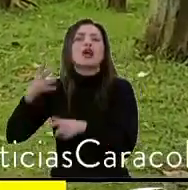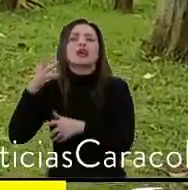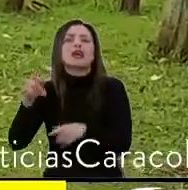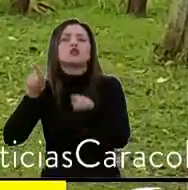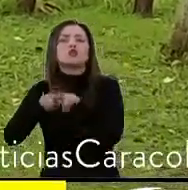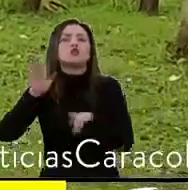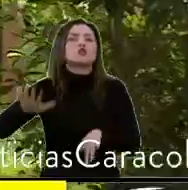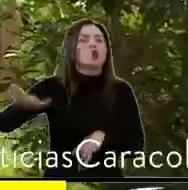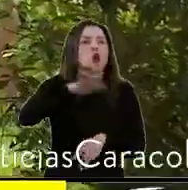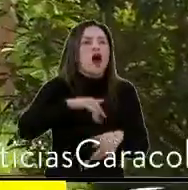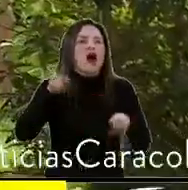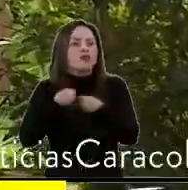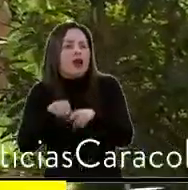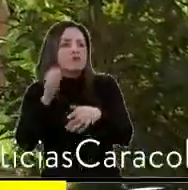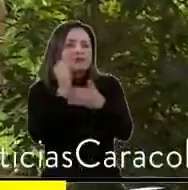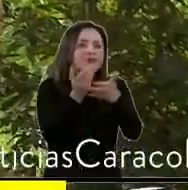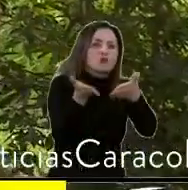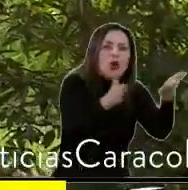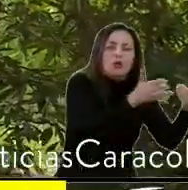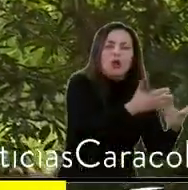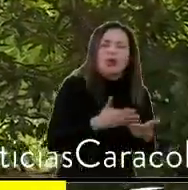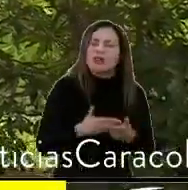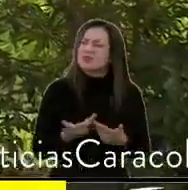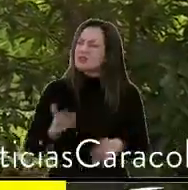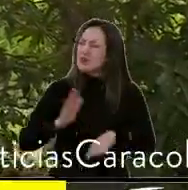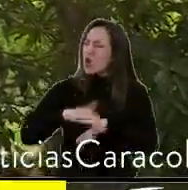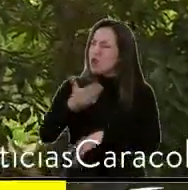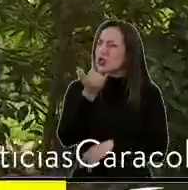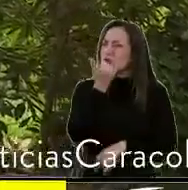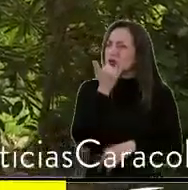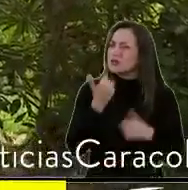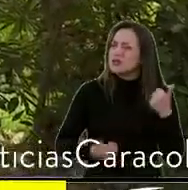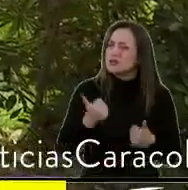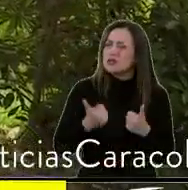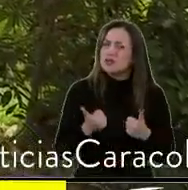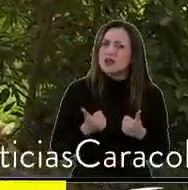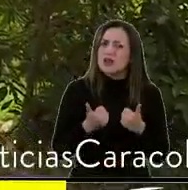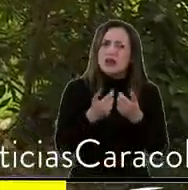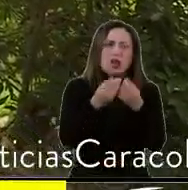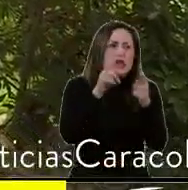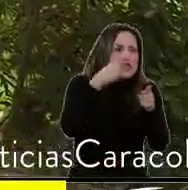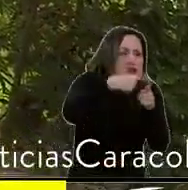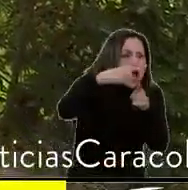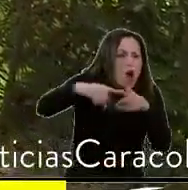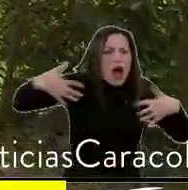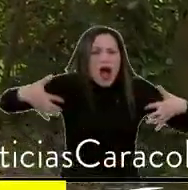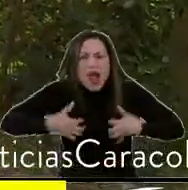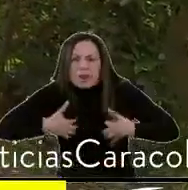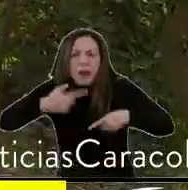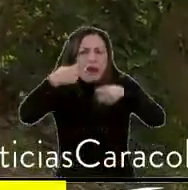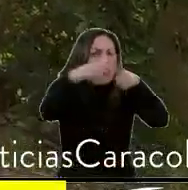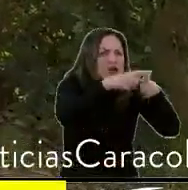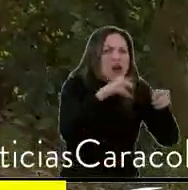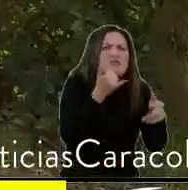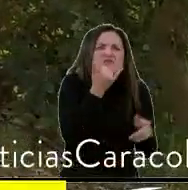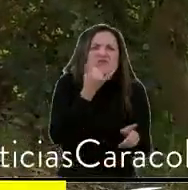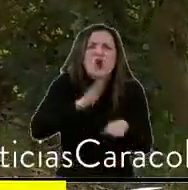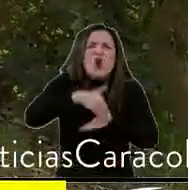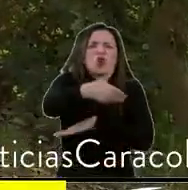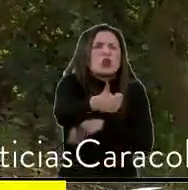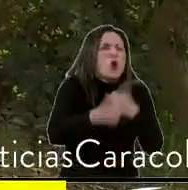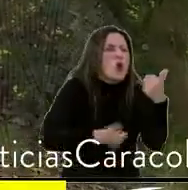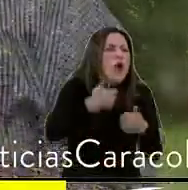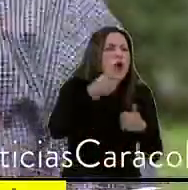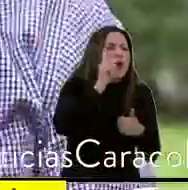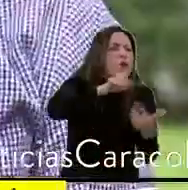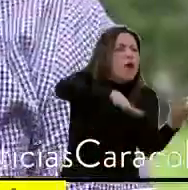La pregunta es, ¿qué consecuencias genera la pérdida de biodiversidad, la pérdida de estas especies en los ecosistemas?